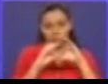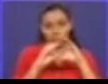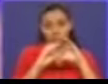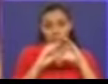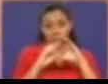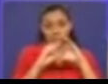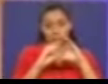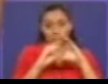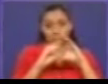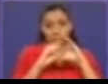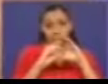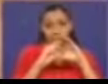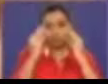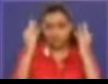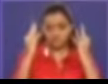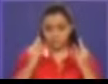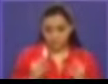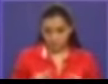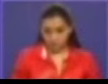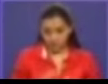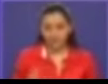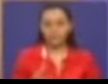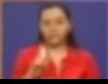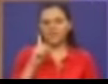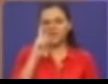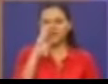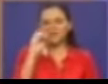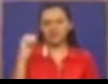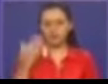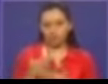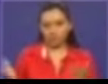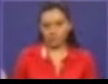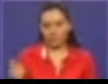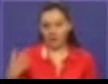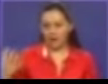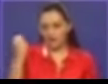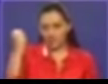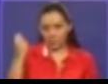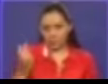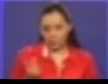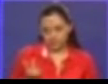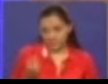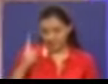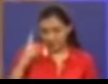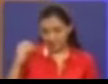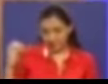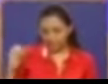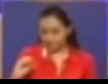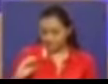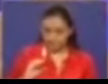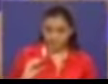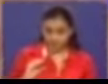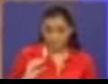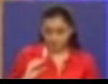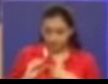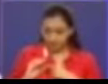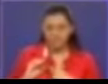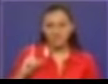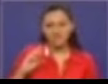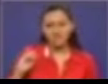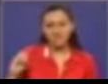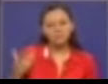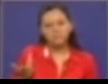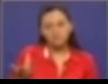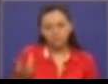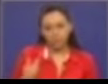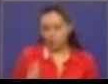utilidad. Eso es la utilidad del ejercicio. Pero quiere hacer una nueva planta. Utilice esos 100